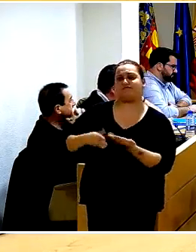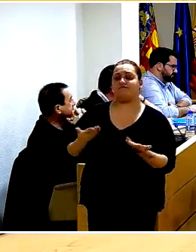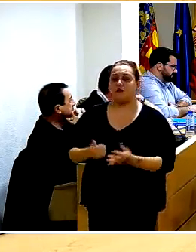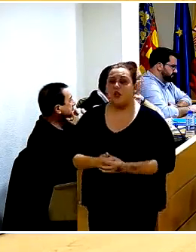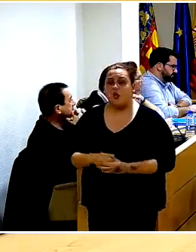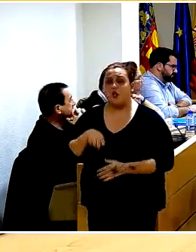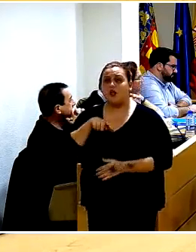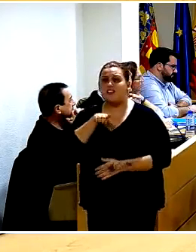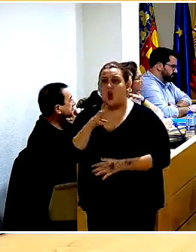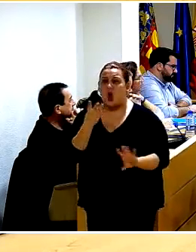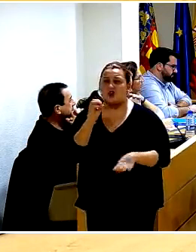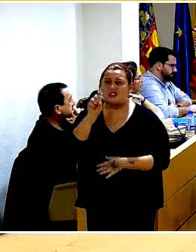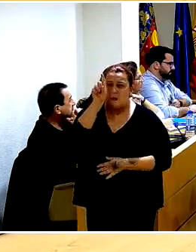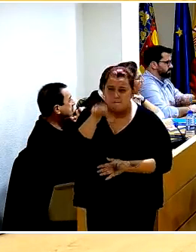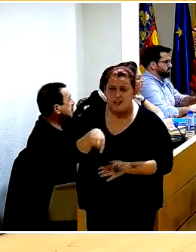son